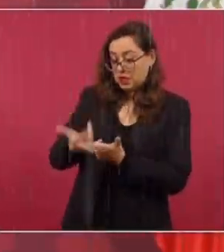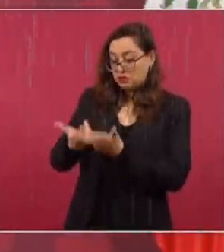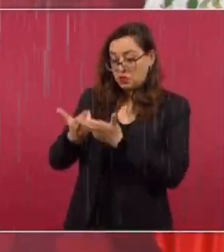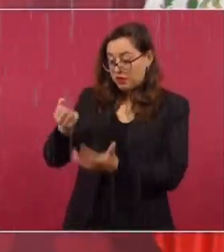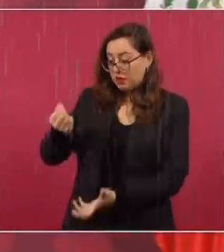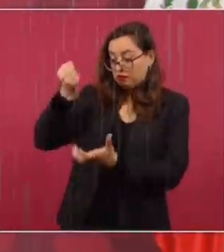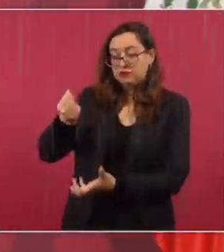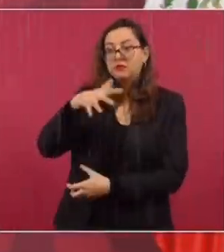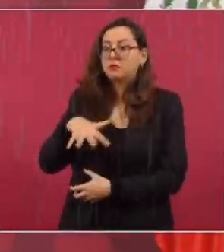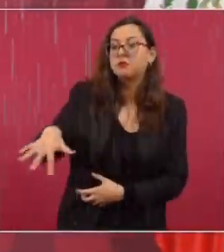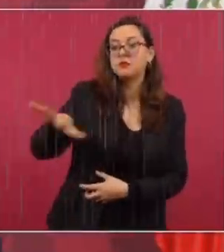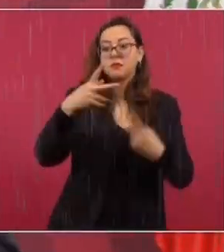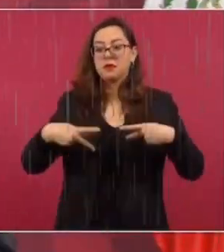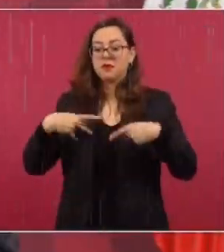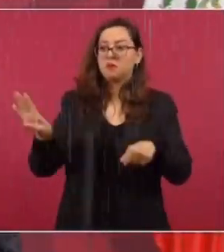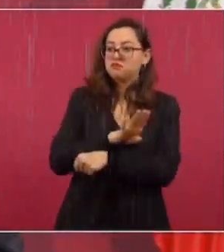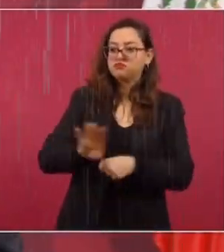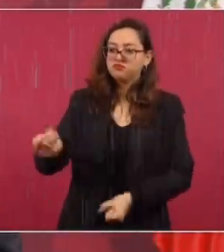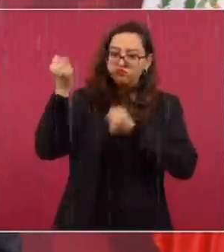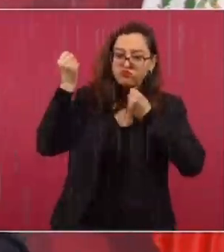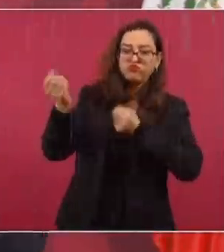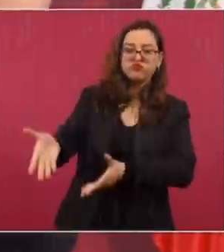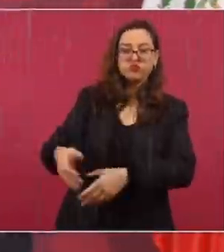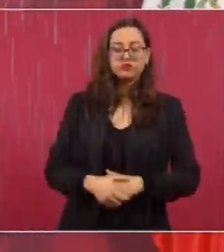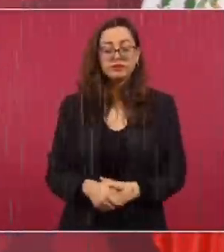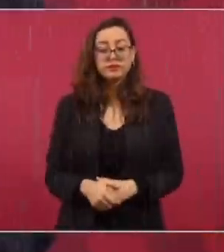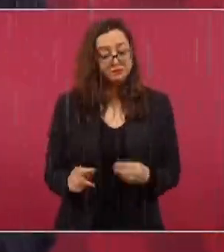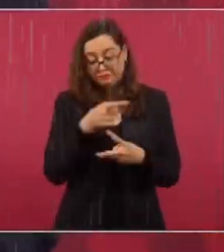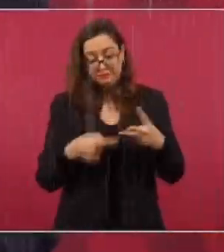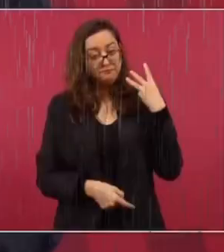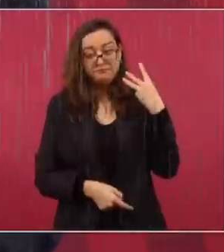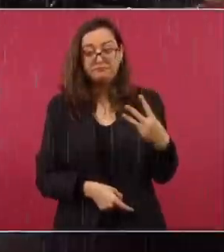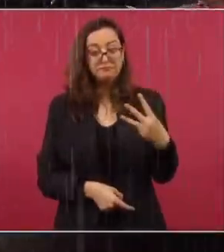destinarlo en beneficio del pueblo. Esa fue la fórmula.